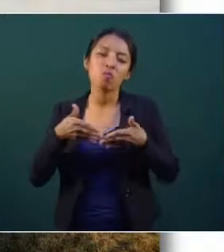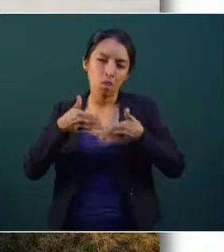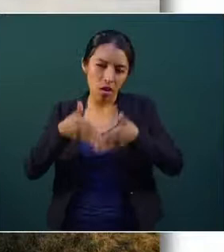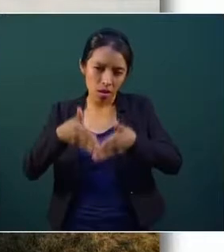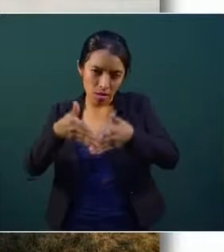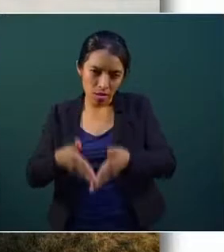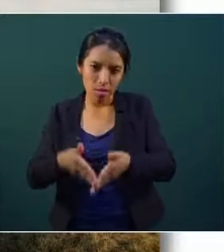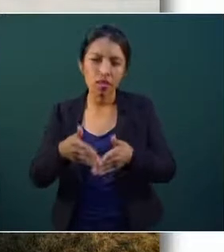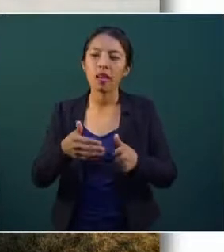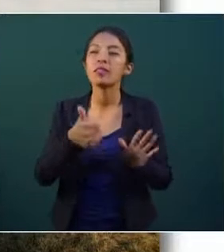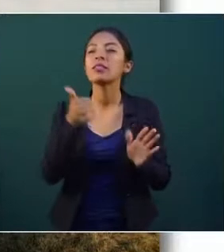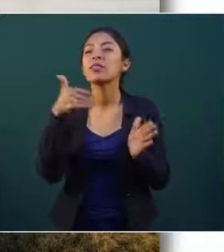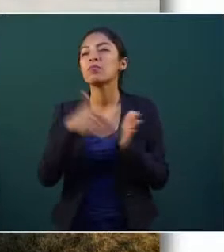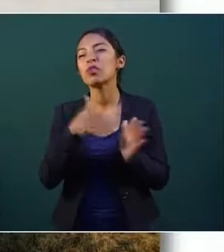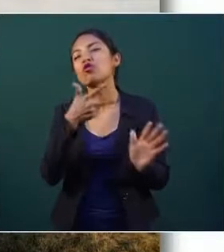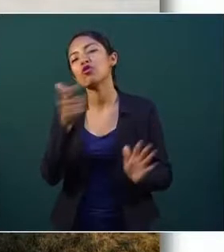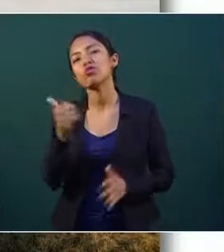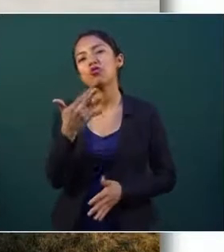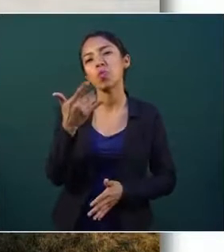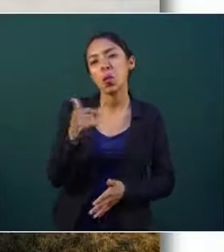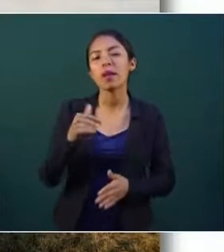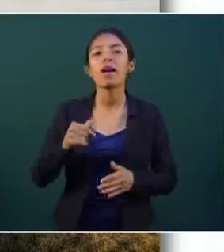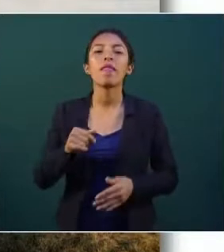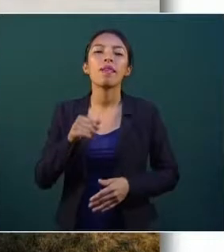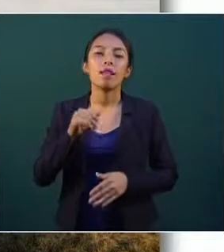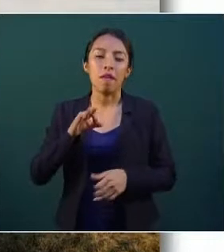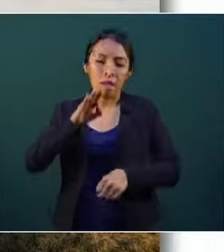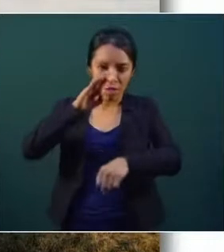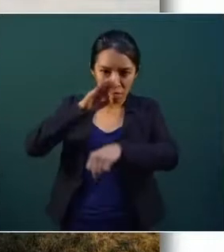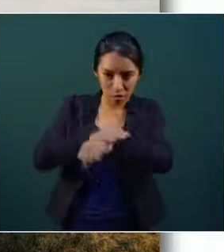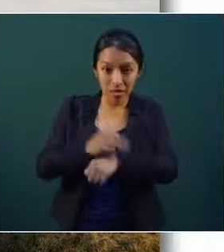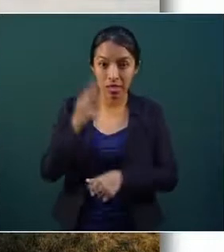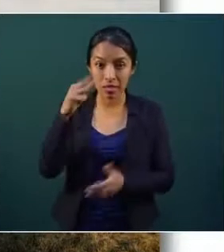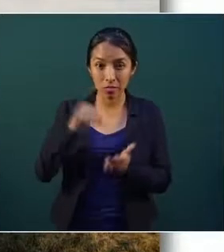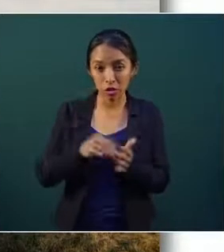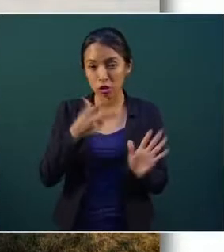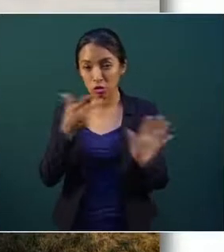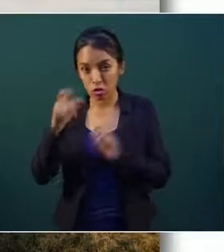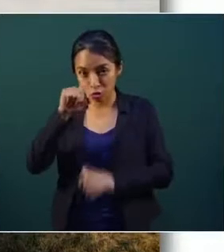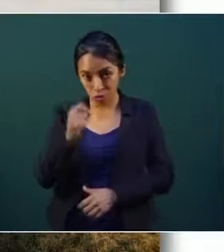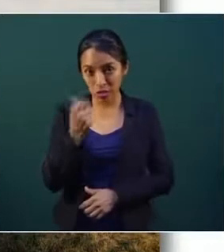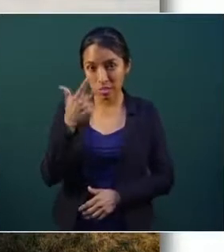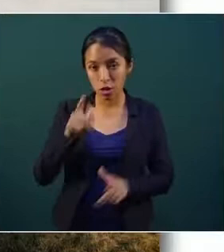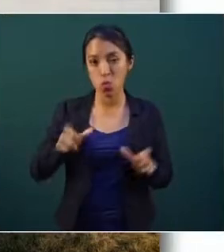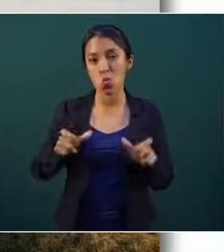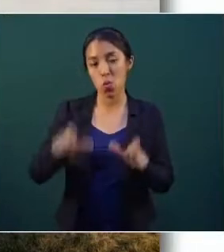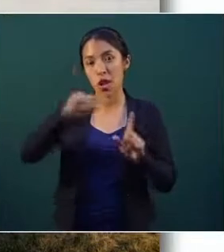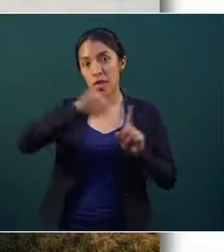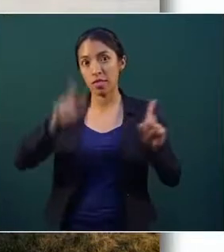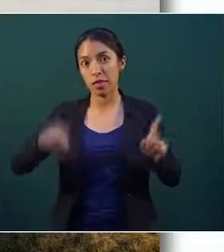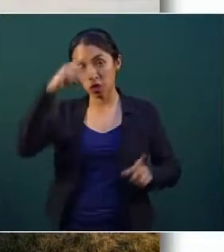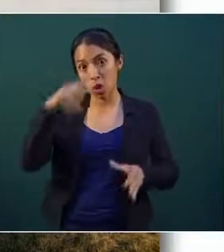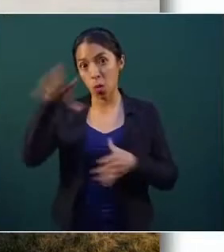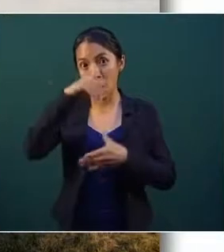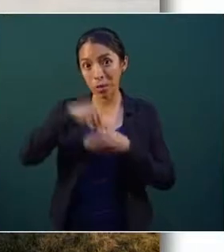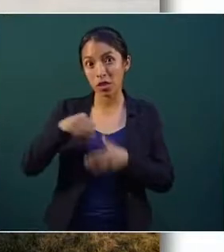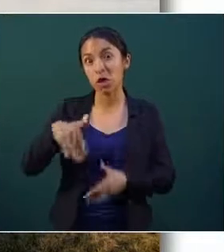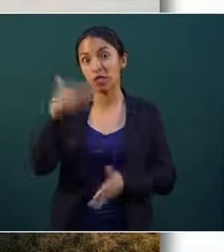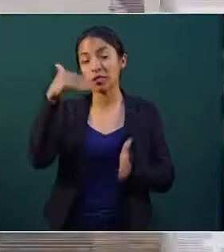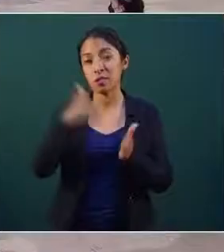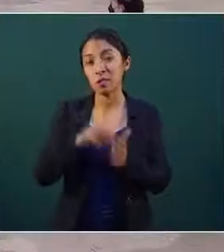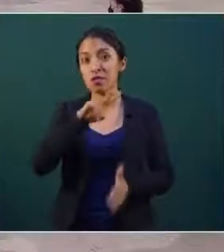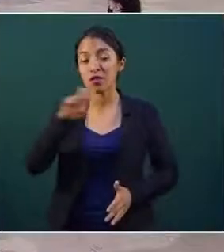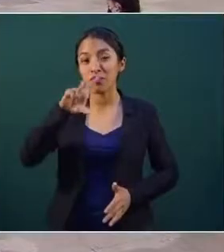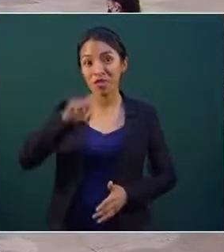6.835 de la Secretaría de la Defensa y 3.985 de la Guardia Nacional, con un total de